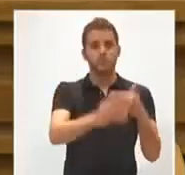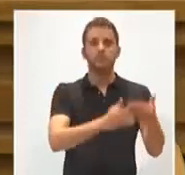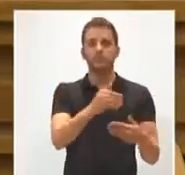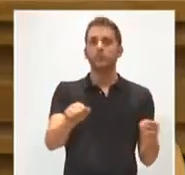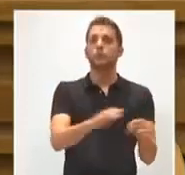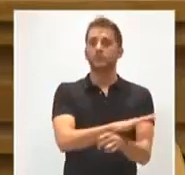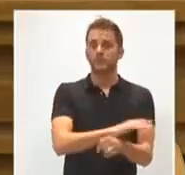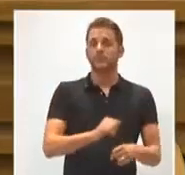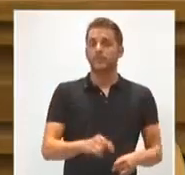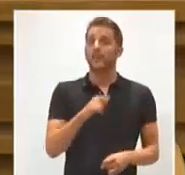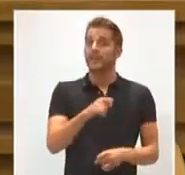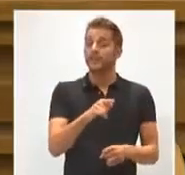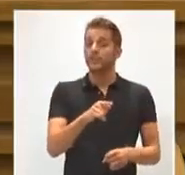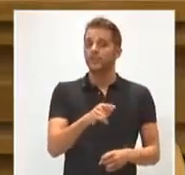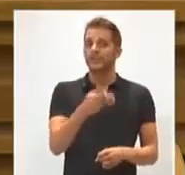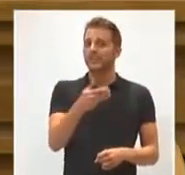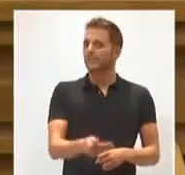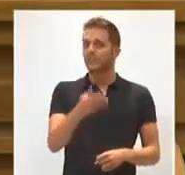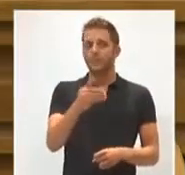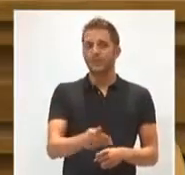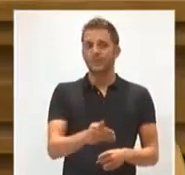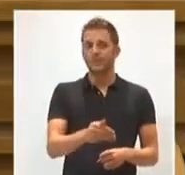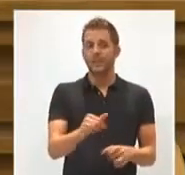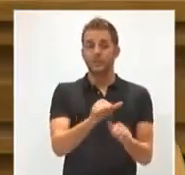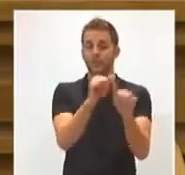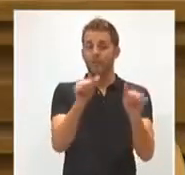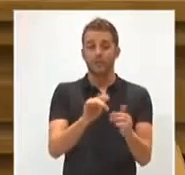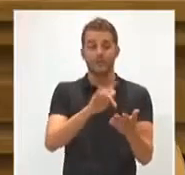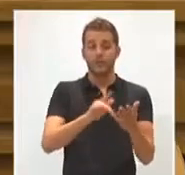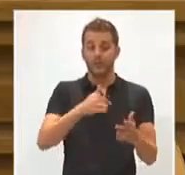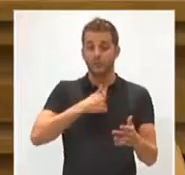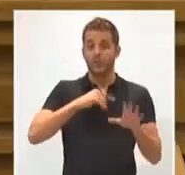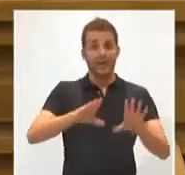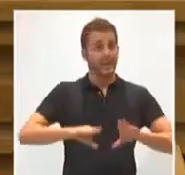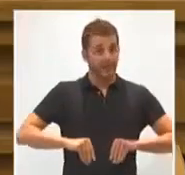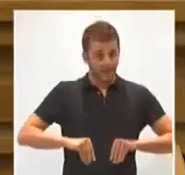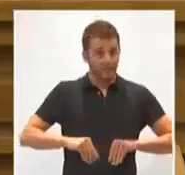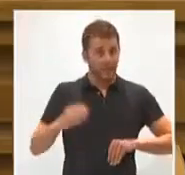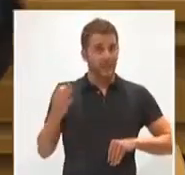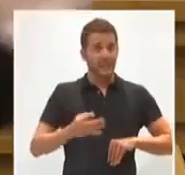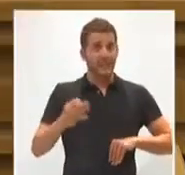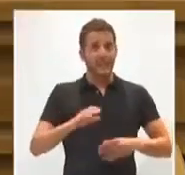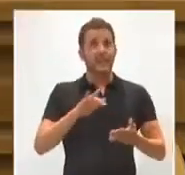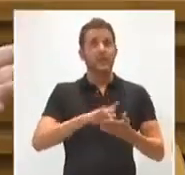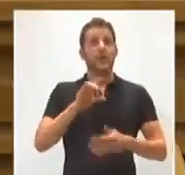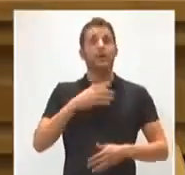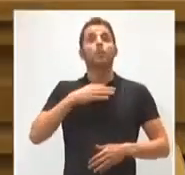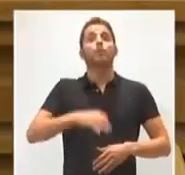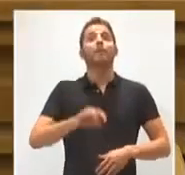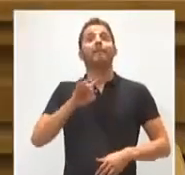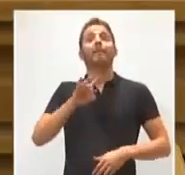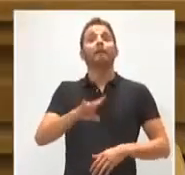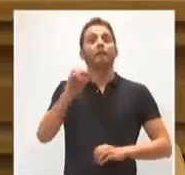elemento crucial de recibirlos además de manera indiscriminada porque asumimos asumir que pudiera haber un 15 por ciento del fraude